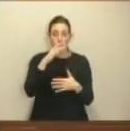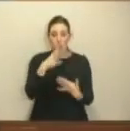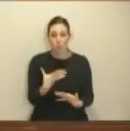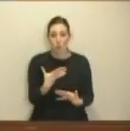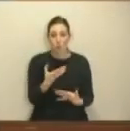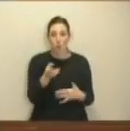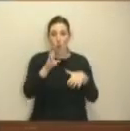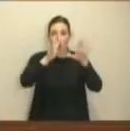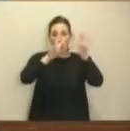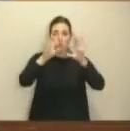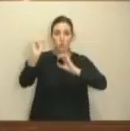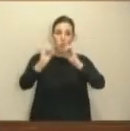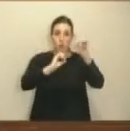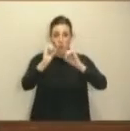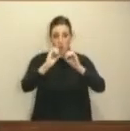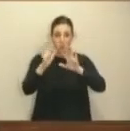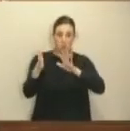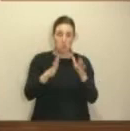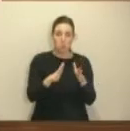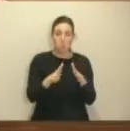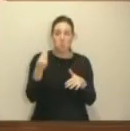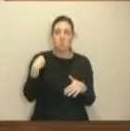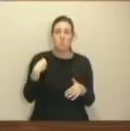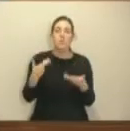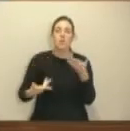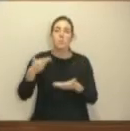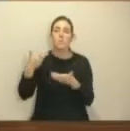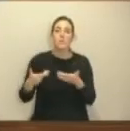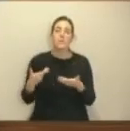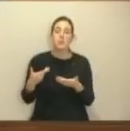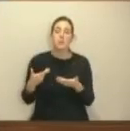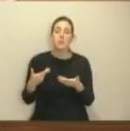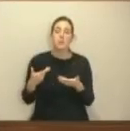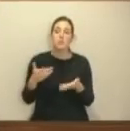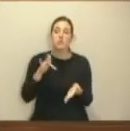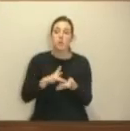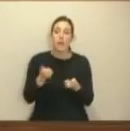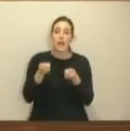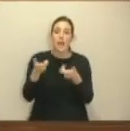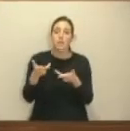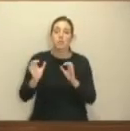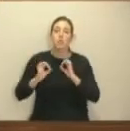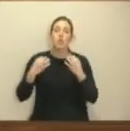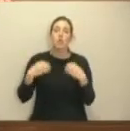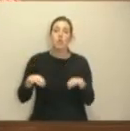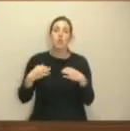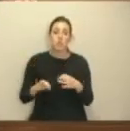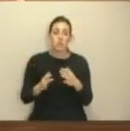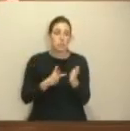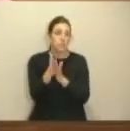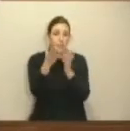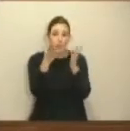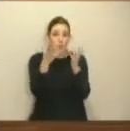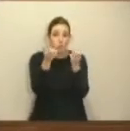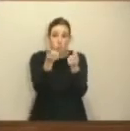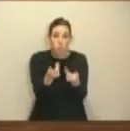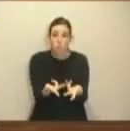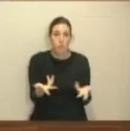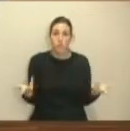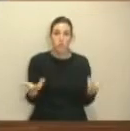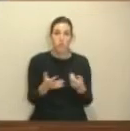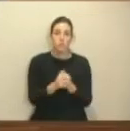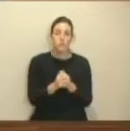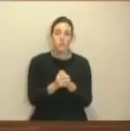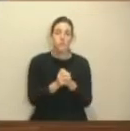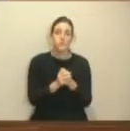8%. La misma comparativa que le estoy haciendo con lo que aumenta el gasto corriente. Y esos son números.